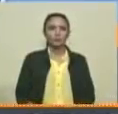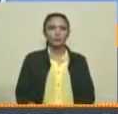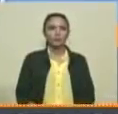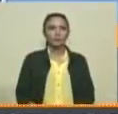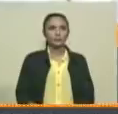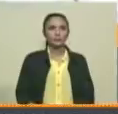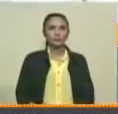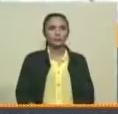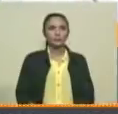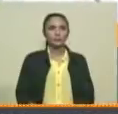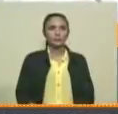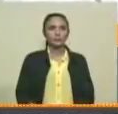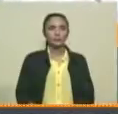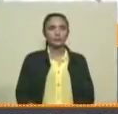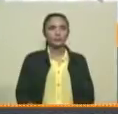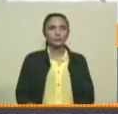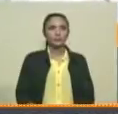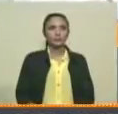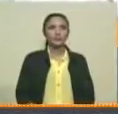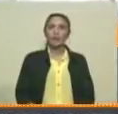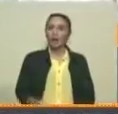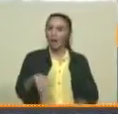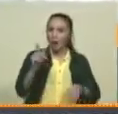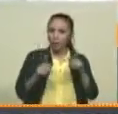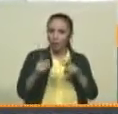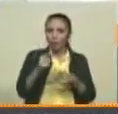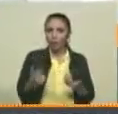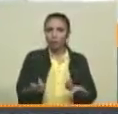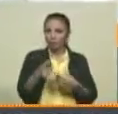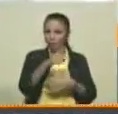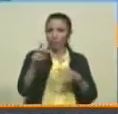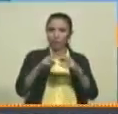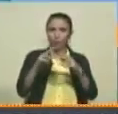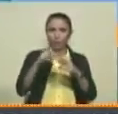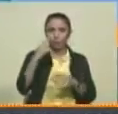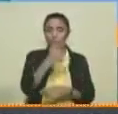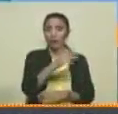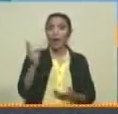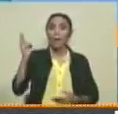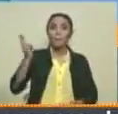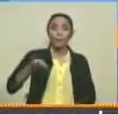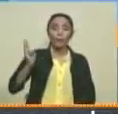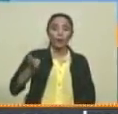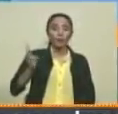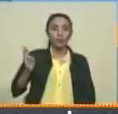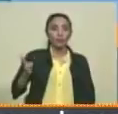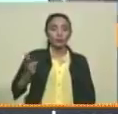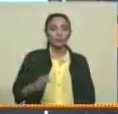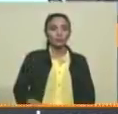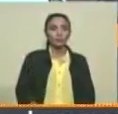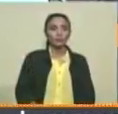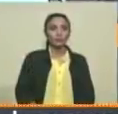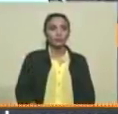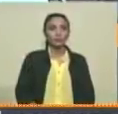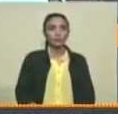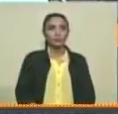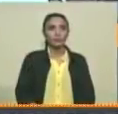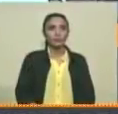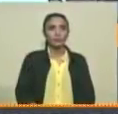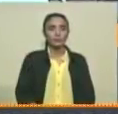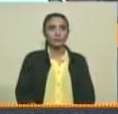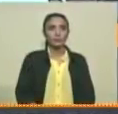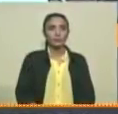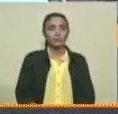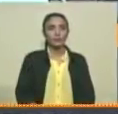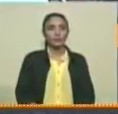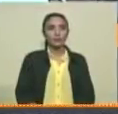Brisas de Propatria, arriba. Algunos de ustedes lo conocen. Brisas de Propatria queda arriba, pues, hacia